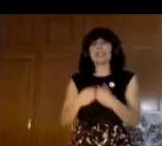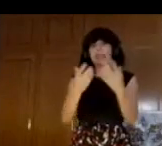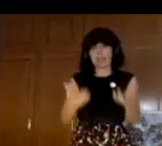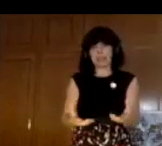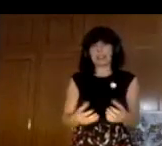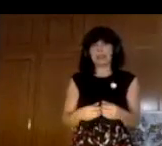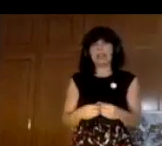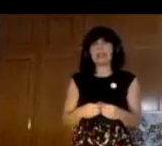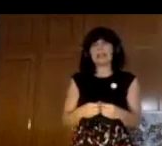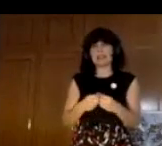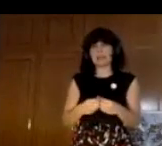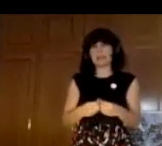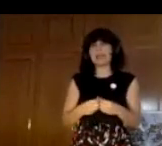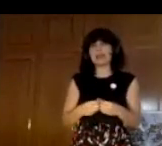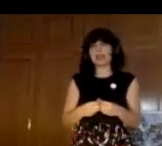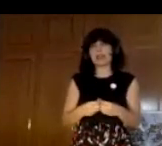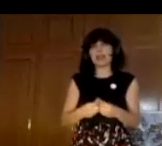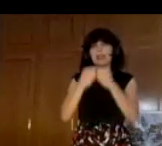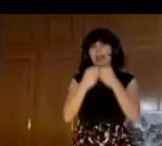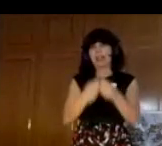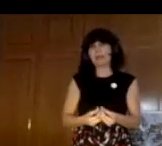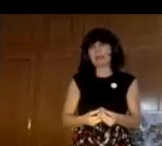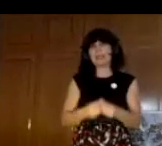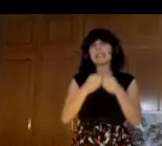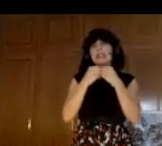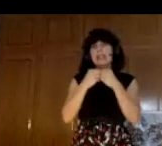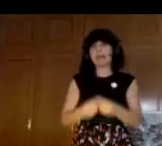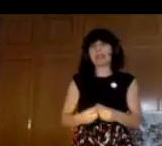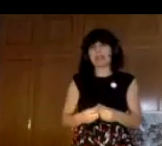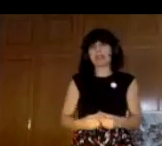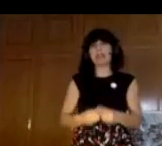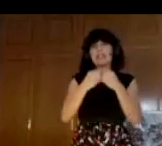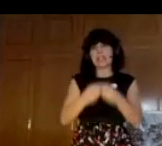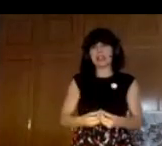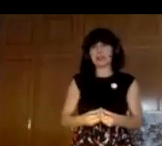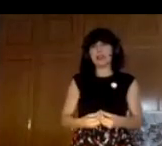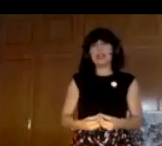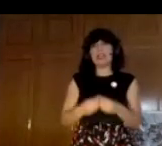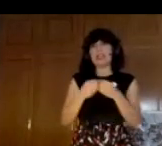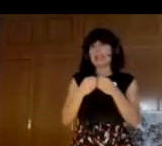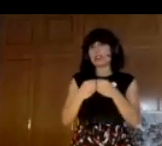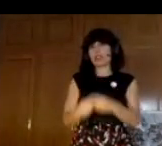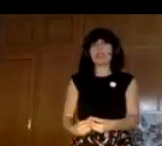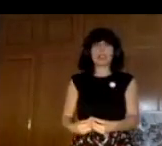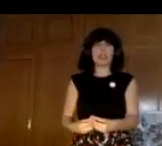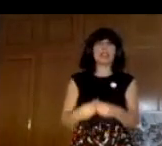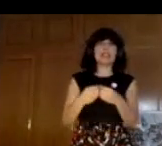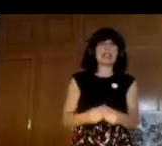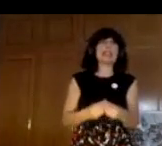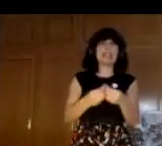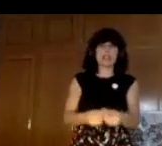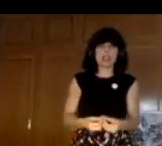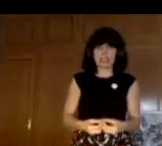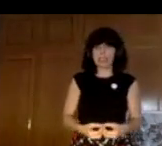ideas se transmitan, hay que utilizar herramientas de marketing, de diseño. Y las organizaciones, si